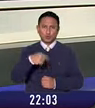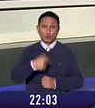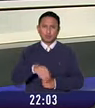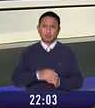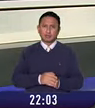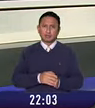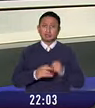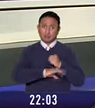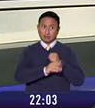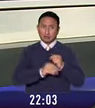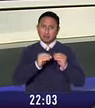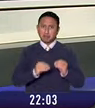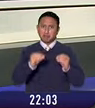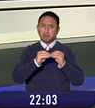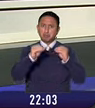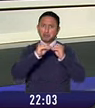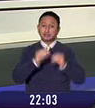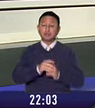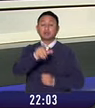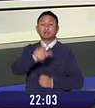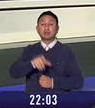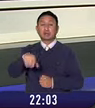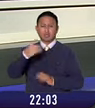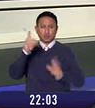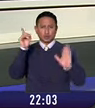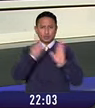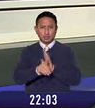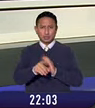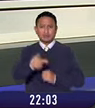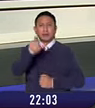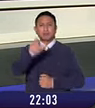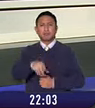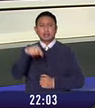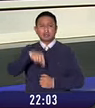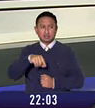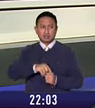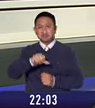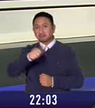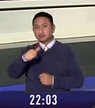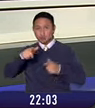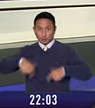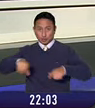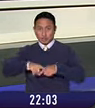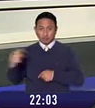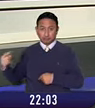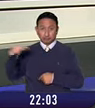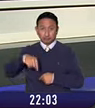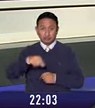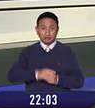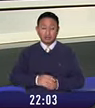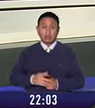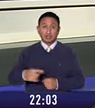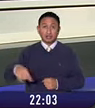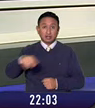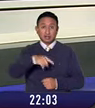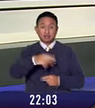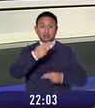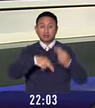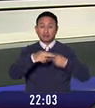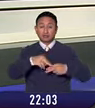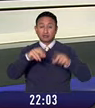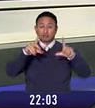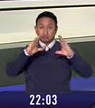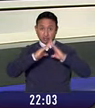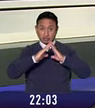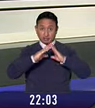incremento de delitos los moradores de la zona denuncian que su gestos extraños estarían fotografiando a locales